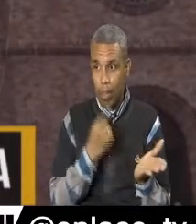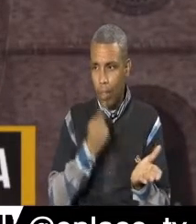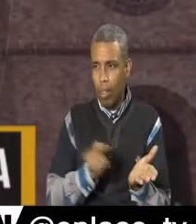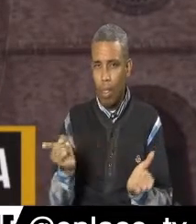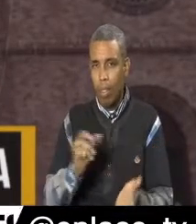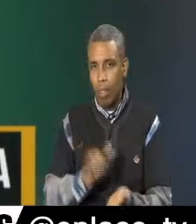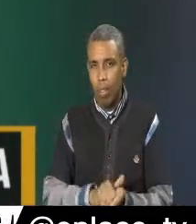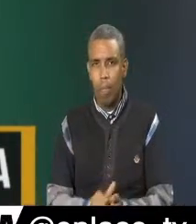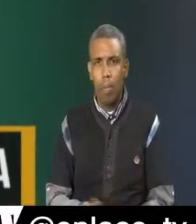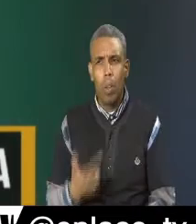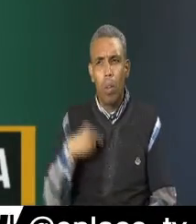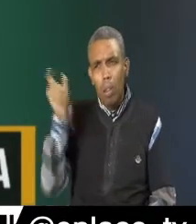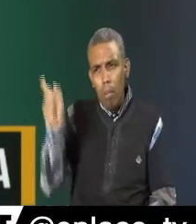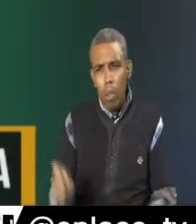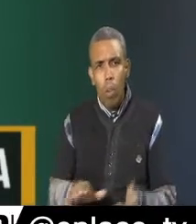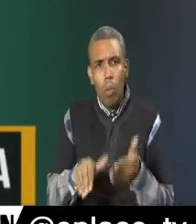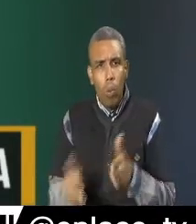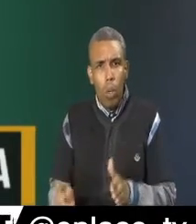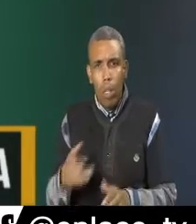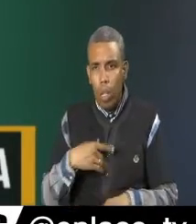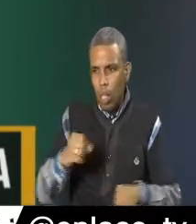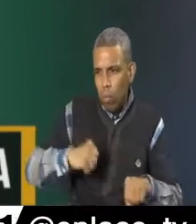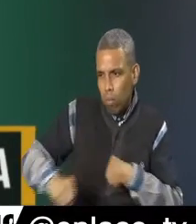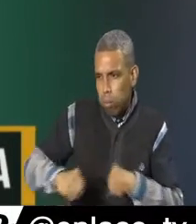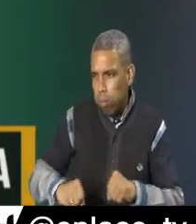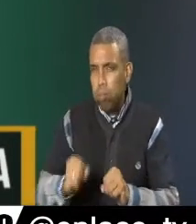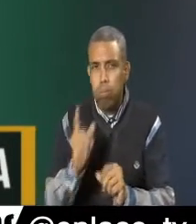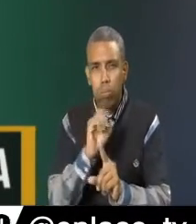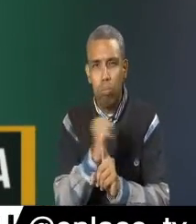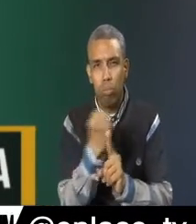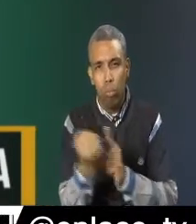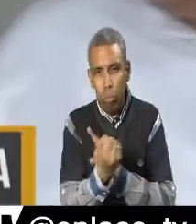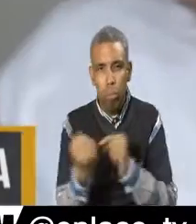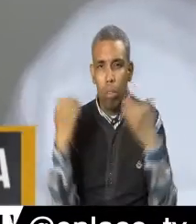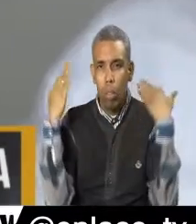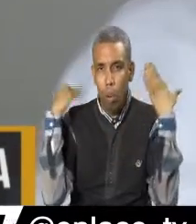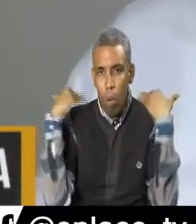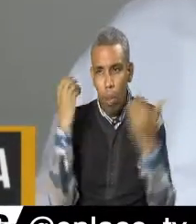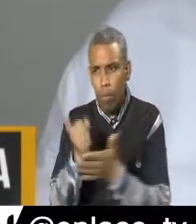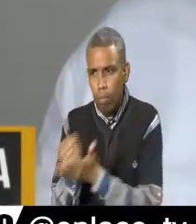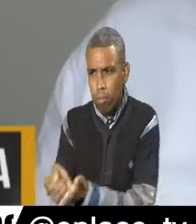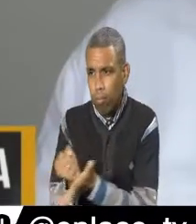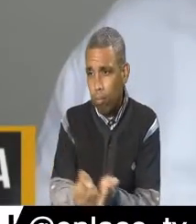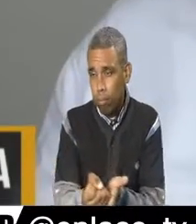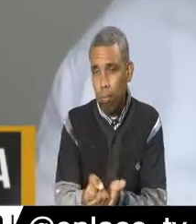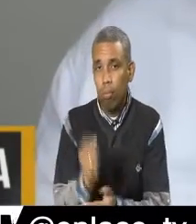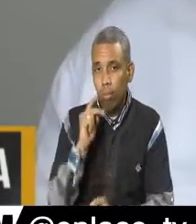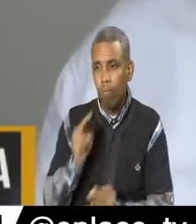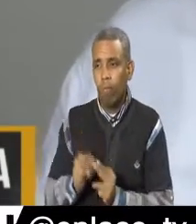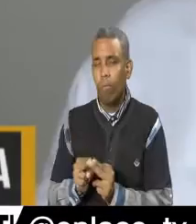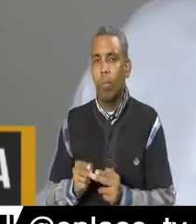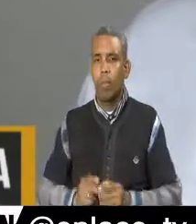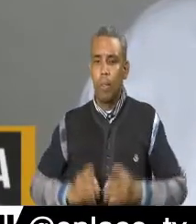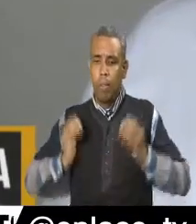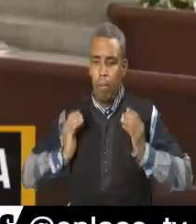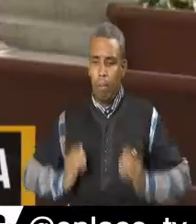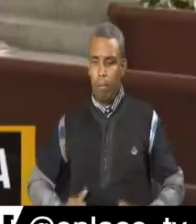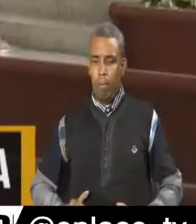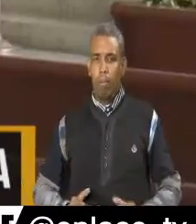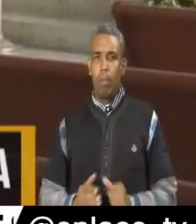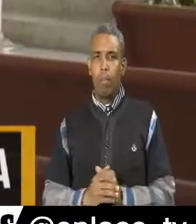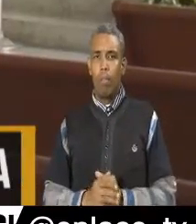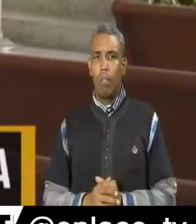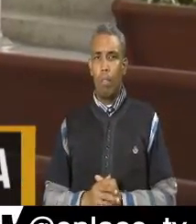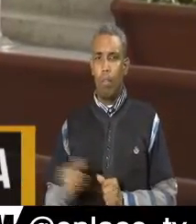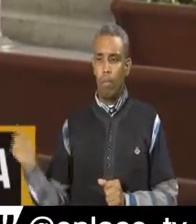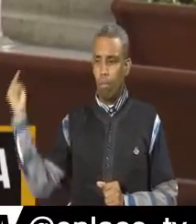a su feligresía, con la que adelantó obras sociales en beneficio de toda la comunidad betuliana. El cadáver llega a la catedral, va a